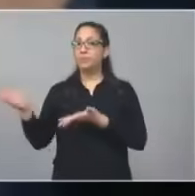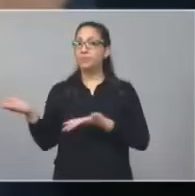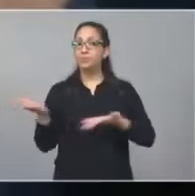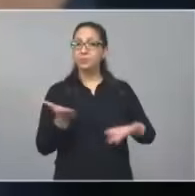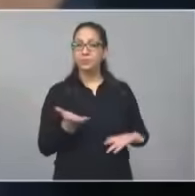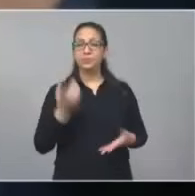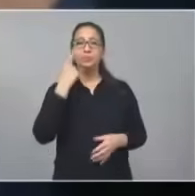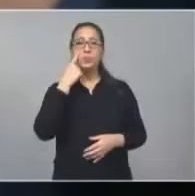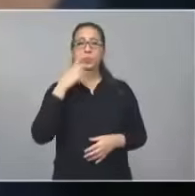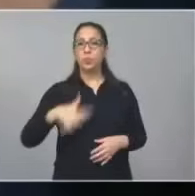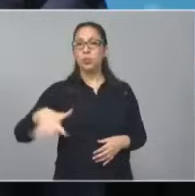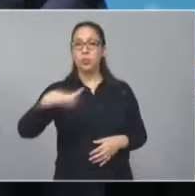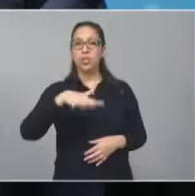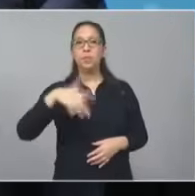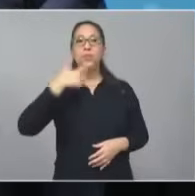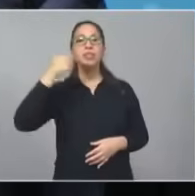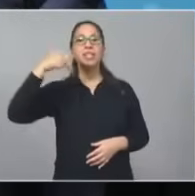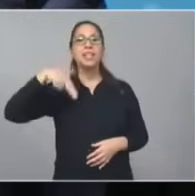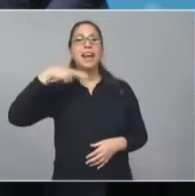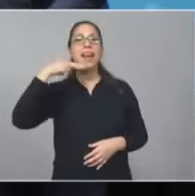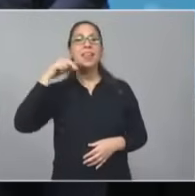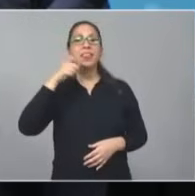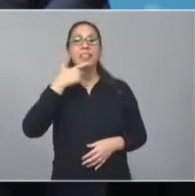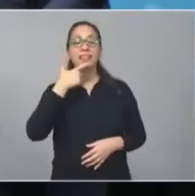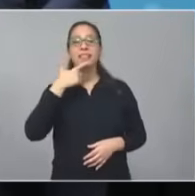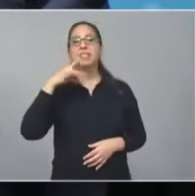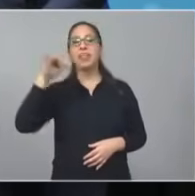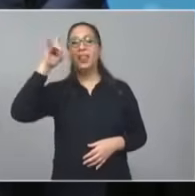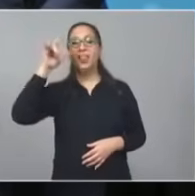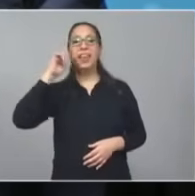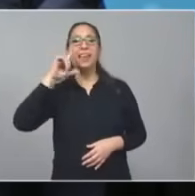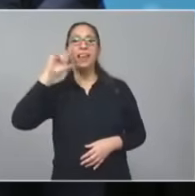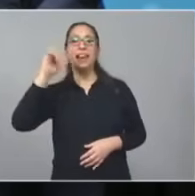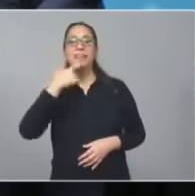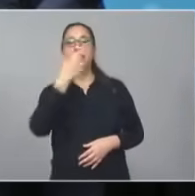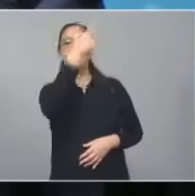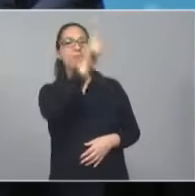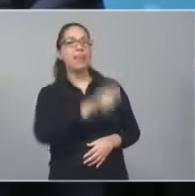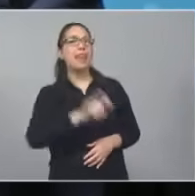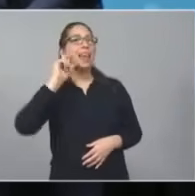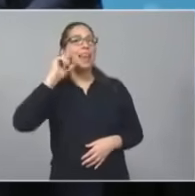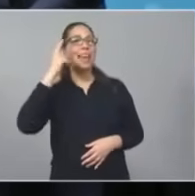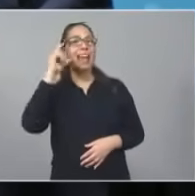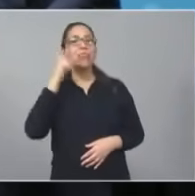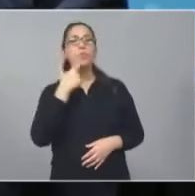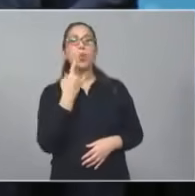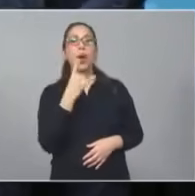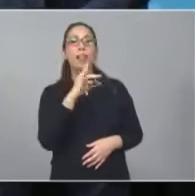Invitamos a firmar al municipio San Andrés de Giles, Miguel Ángel Gesualdi.